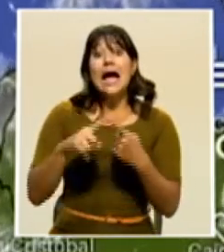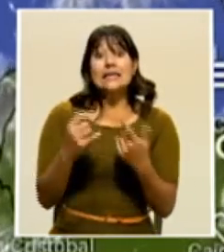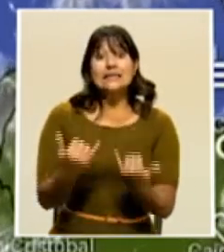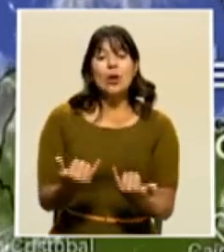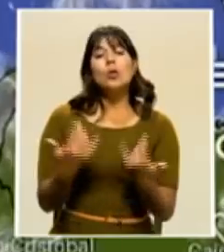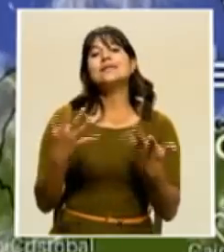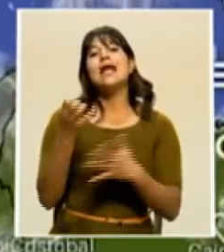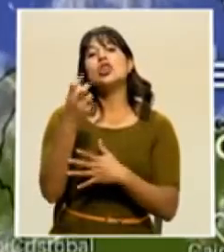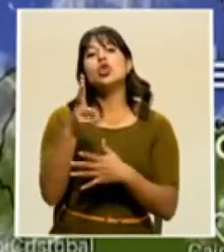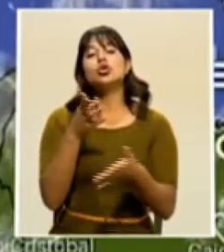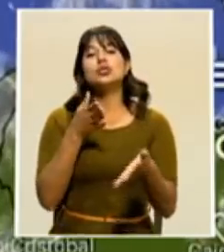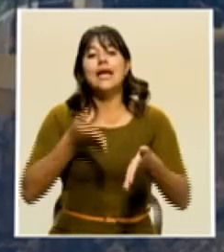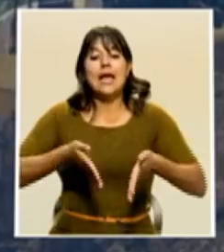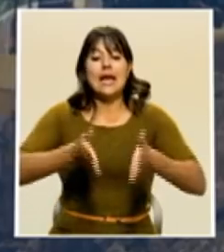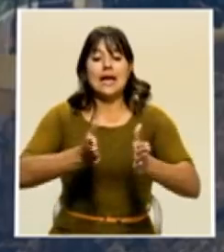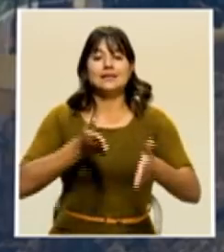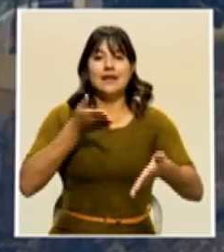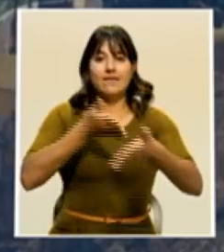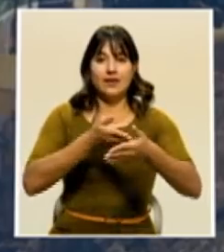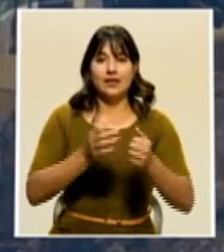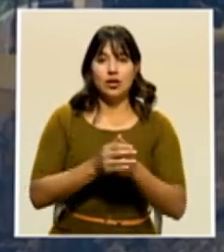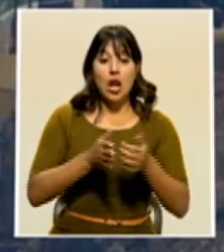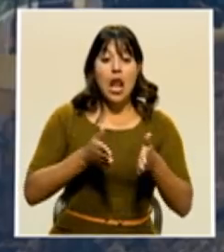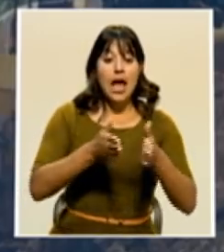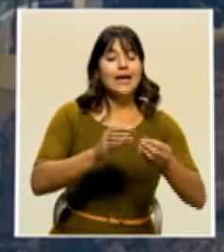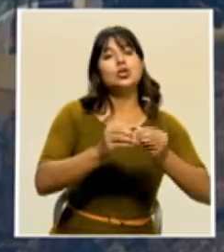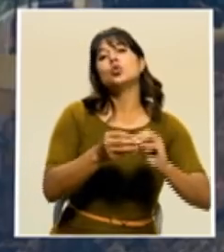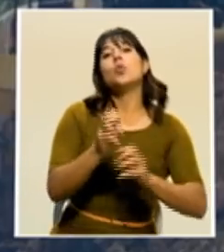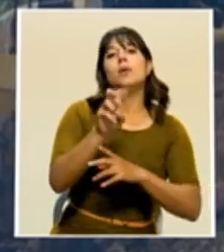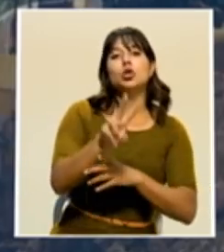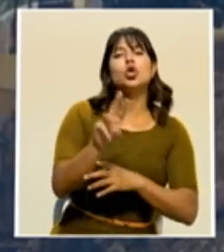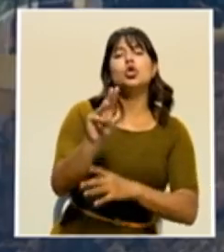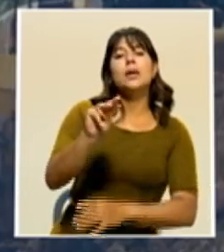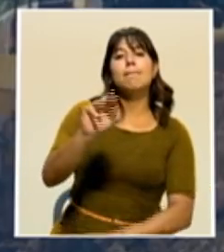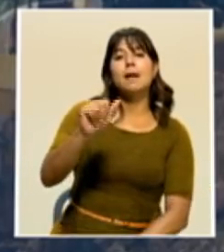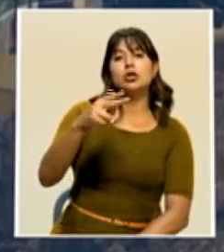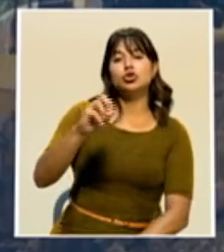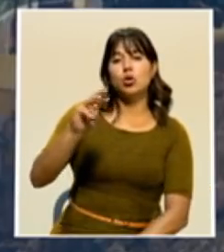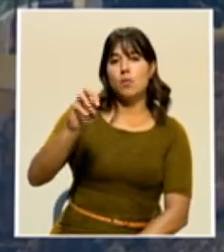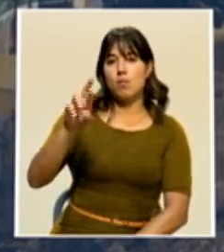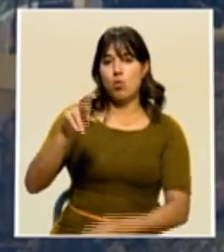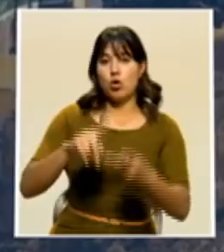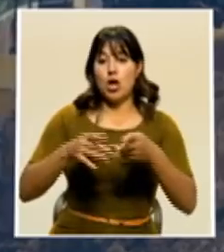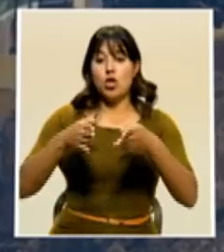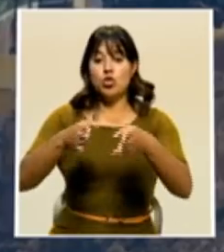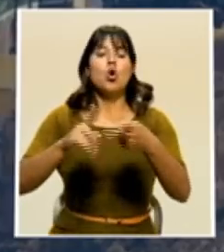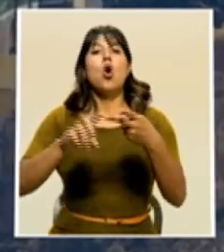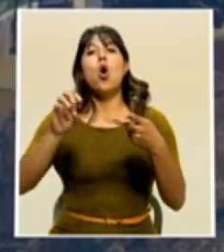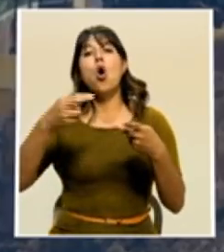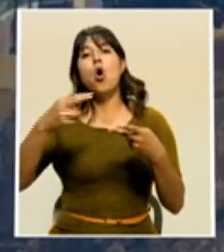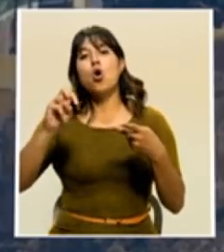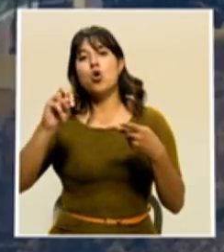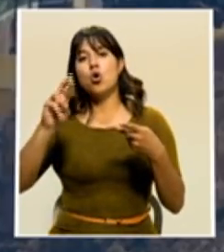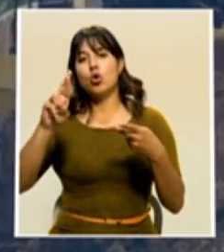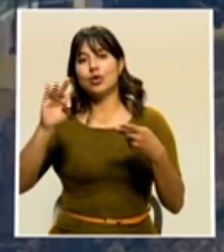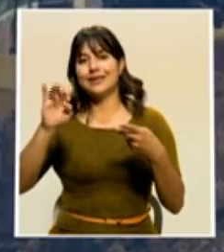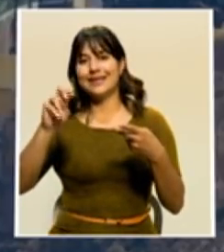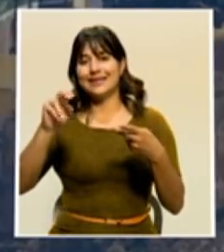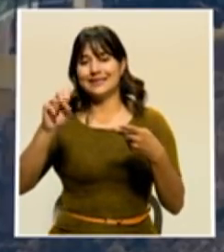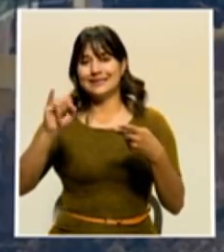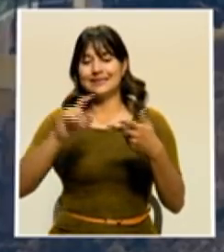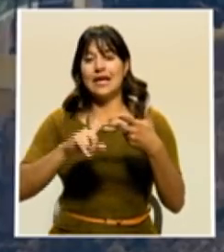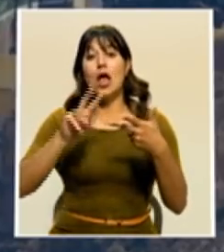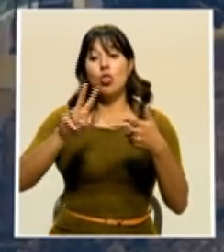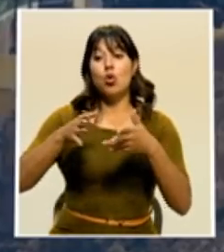12 vías afectadas. La Ruta 2 en División Macho Mora, la Ruta 2 en el sector de Hortensia, la Ruta 2